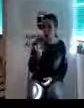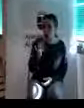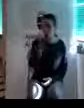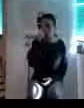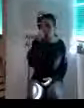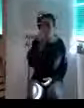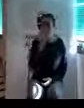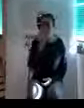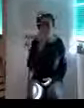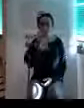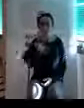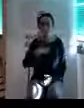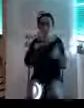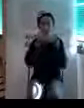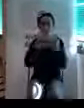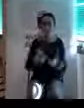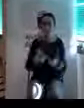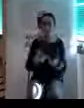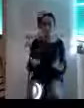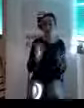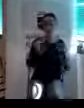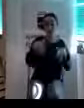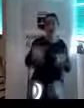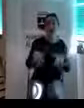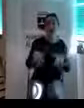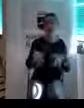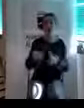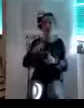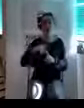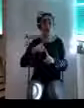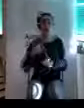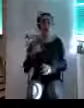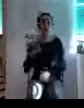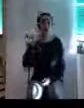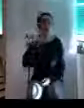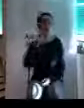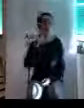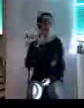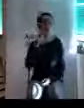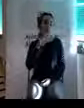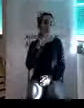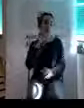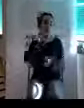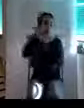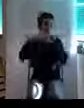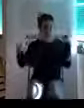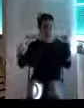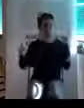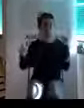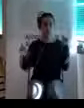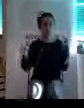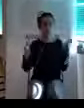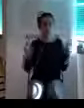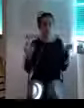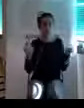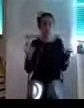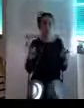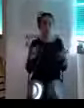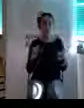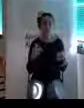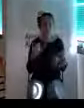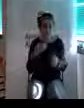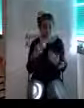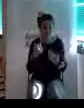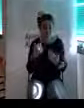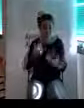calcular pero que las tendrían en cádiz en torrevieja ya en zaragoza claro por eso llegaron tarde le agradezco mucho la explicación por eso llegaron tarde